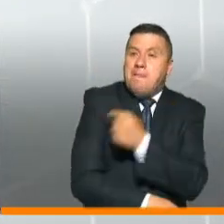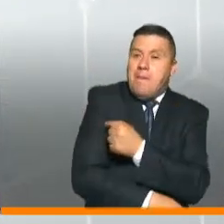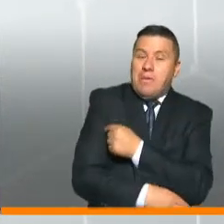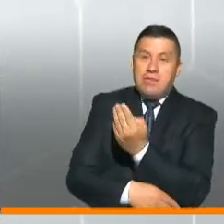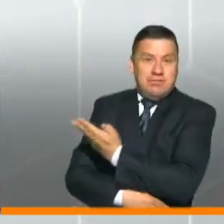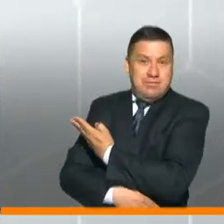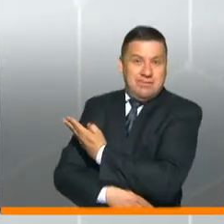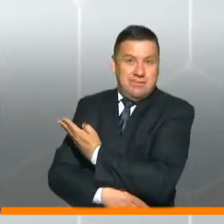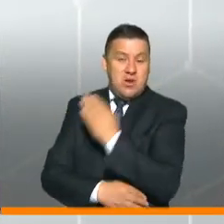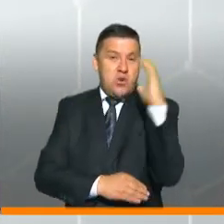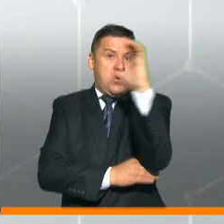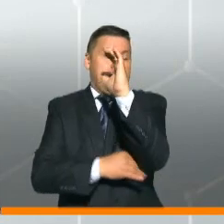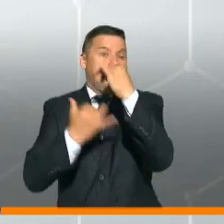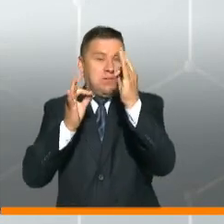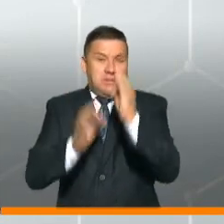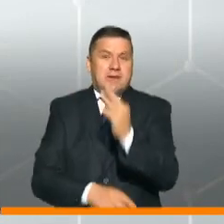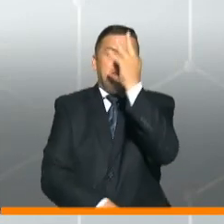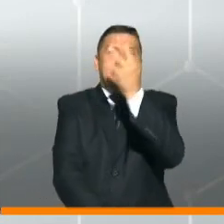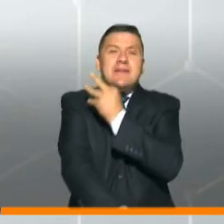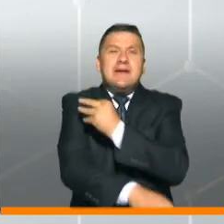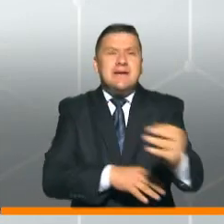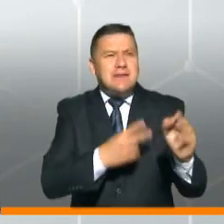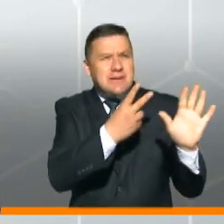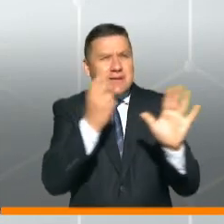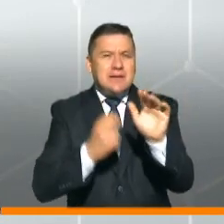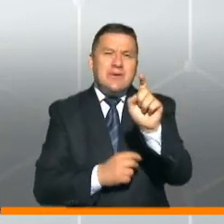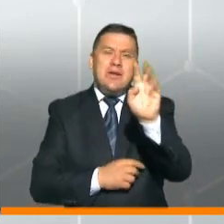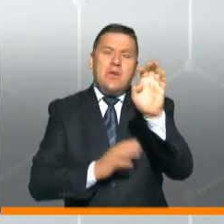que Colombia llega ya a